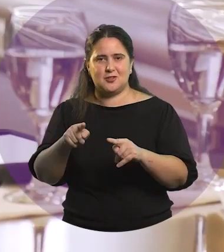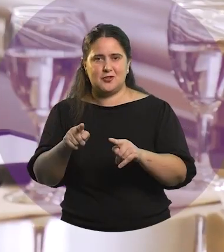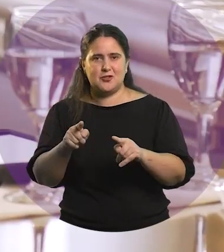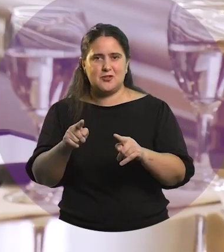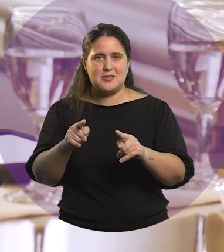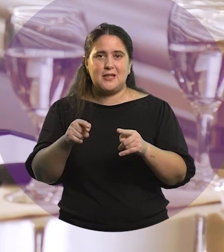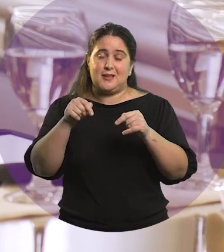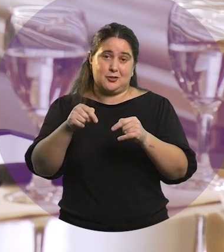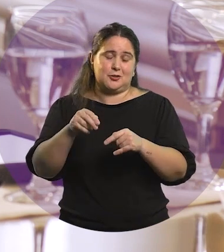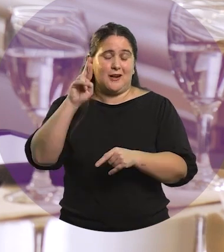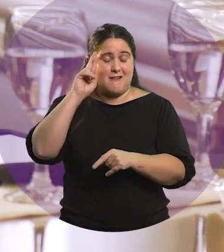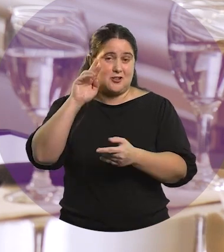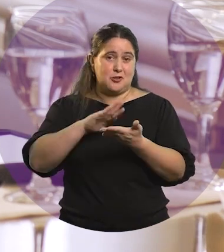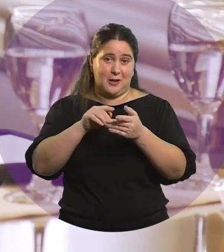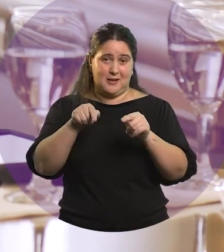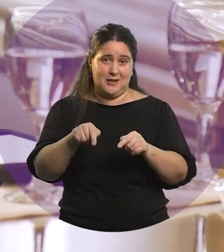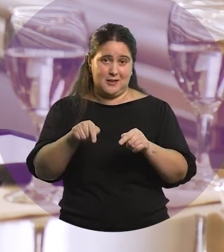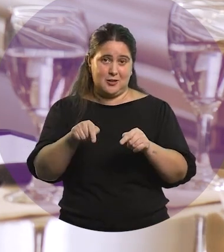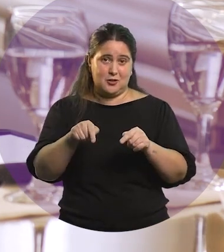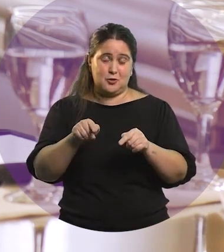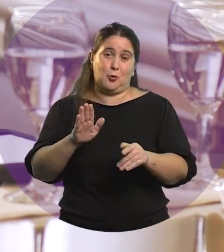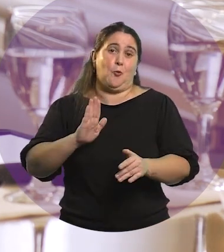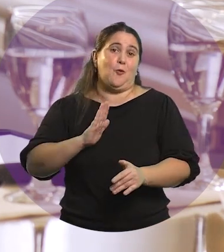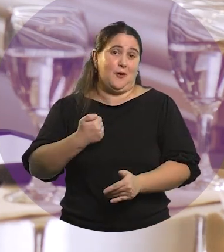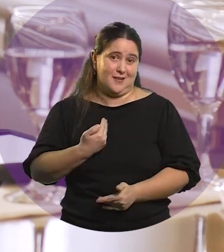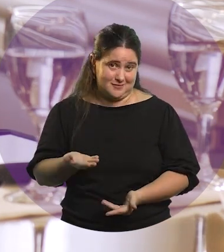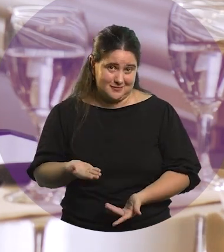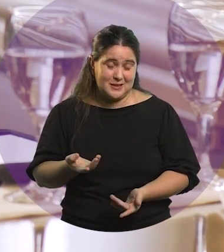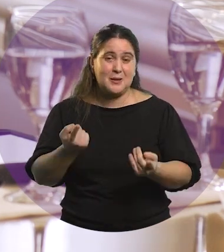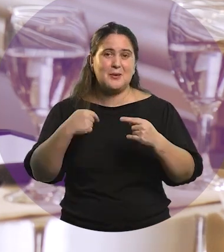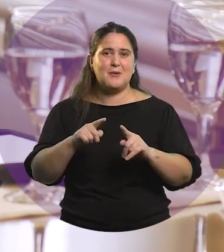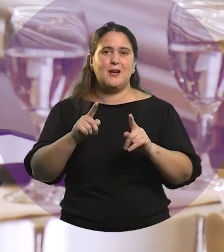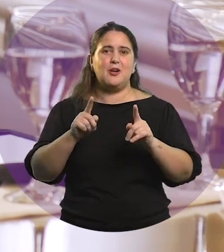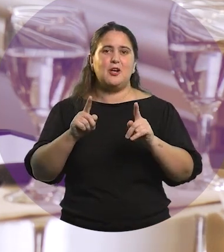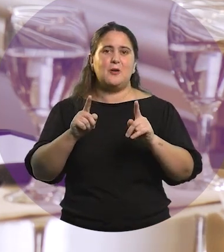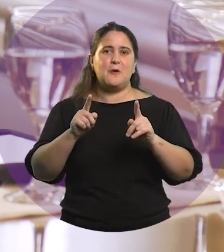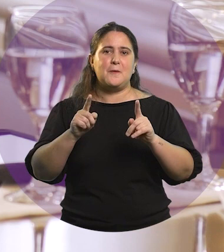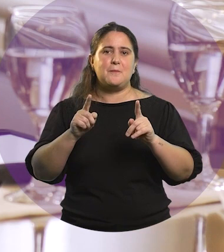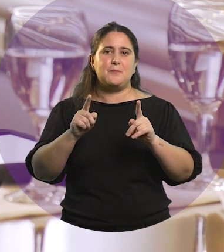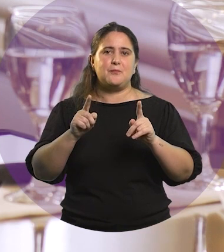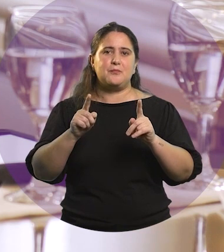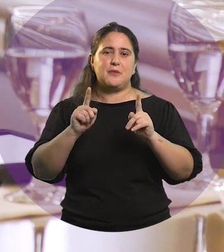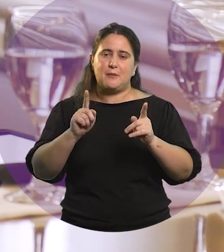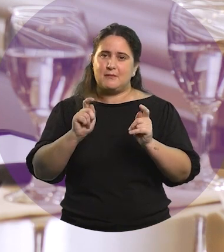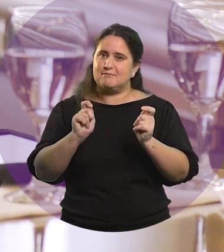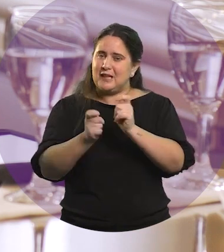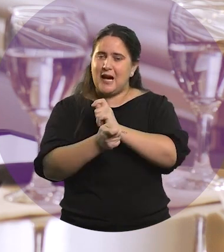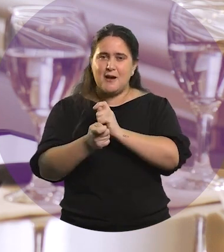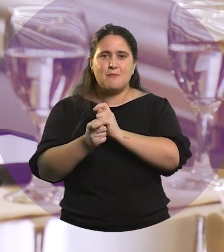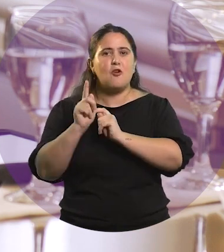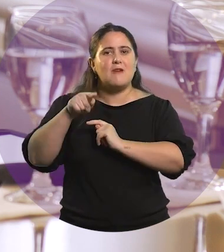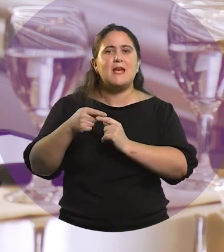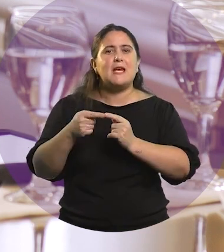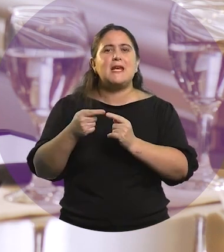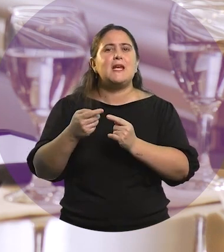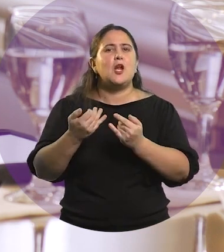haga esta reflexión de mujer, pero los cambios vinieron de la